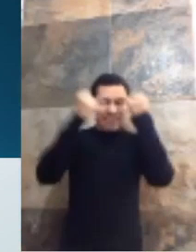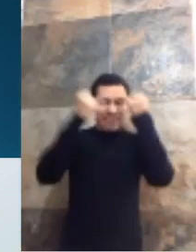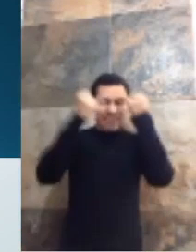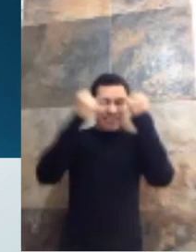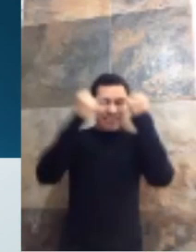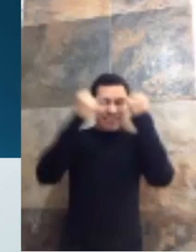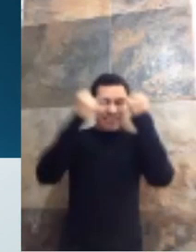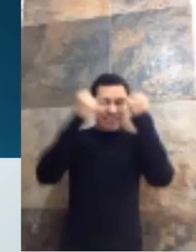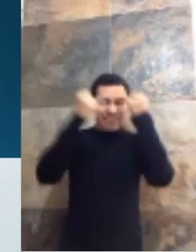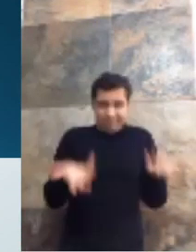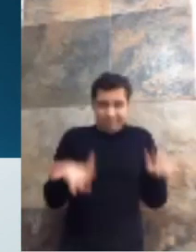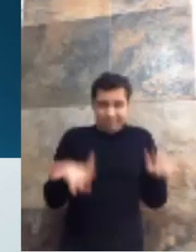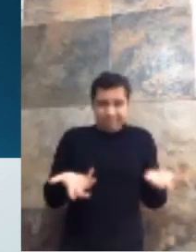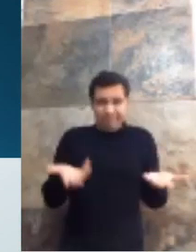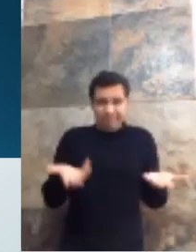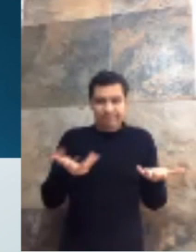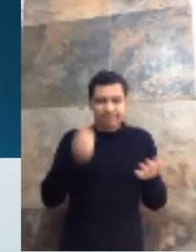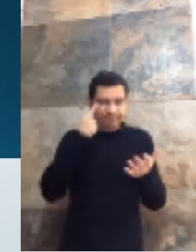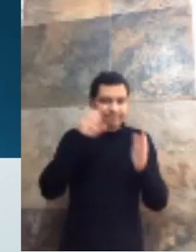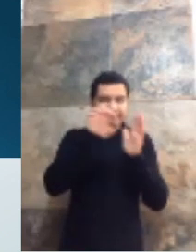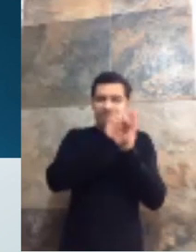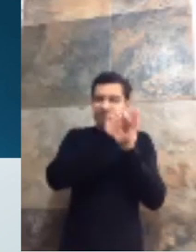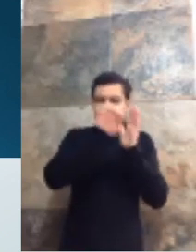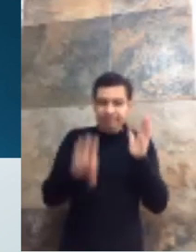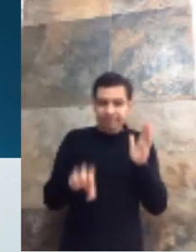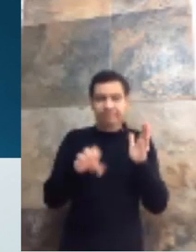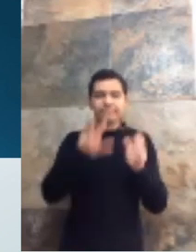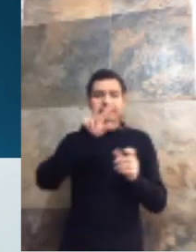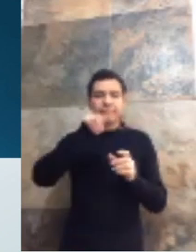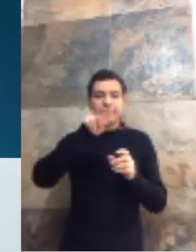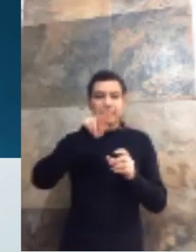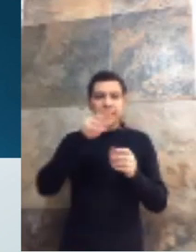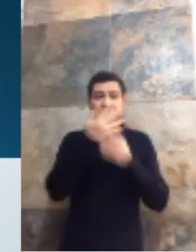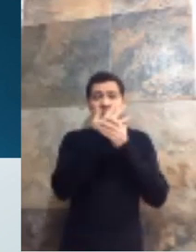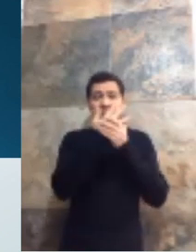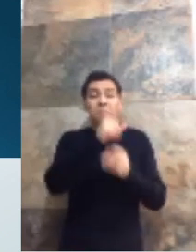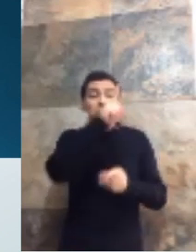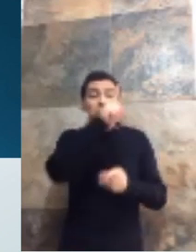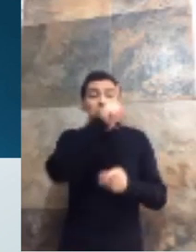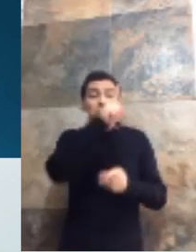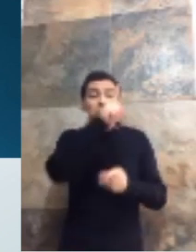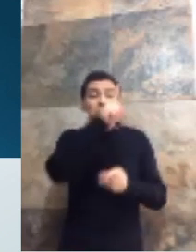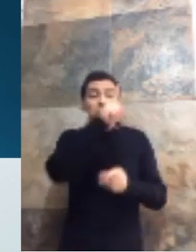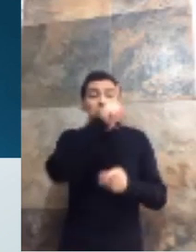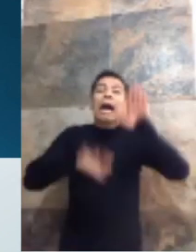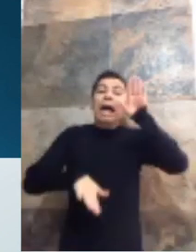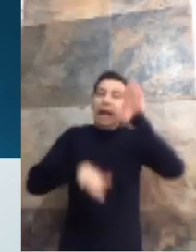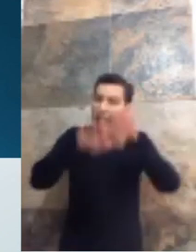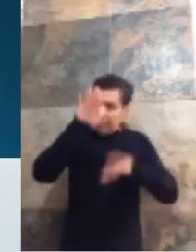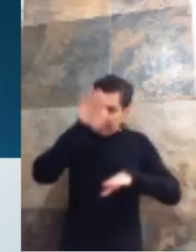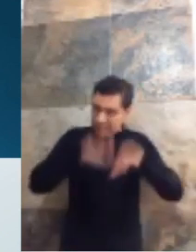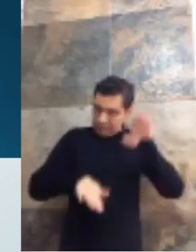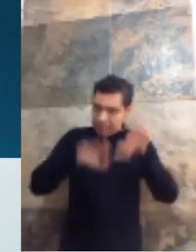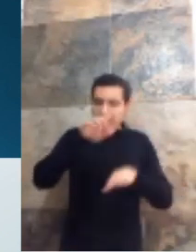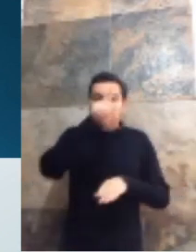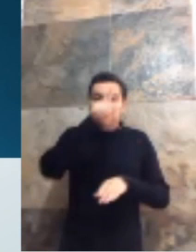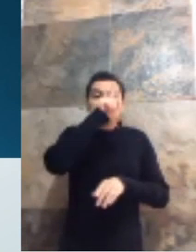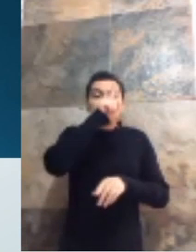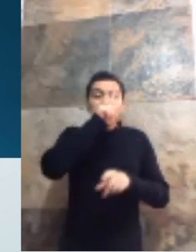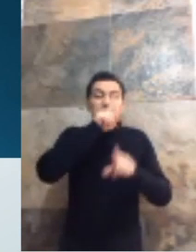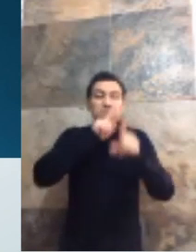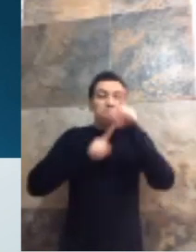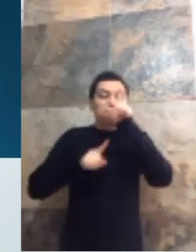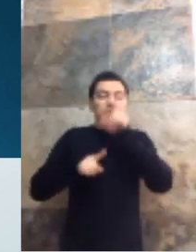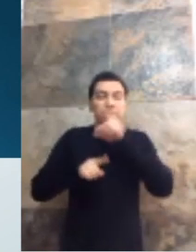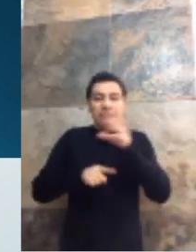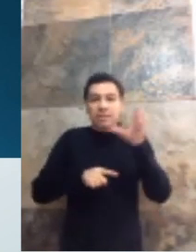poniendo un ejemplo extremo, una mentira, no estoy diciendo que las noticias sean mentiras, pero una mentira que se oye muchas